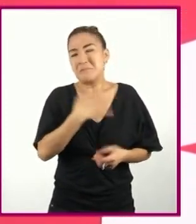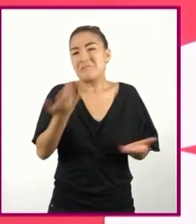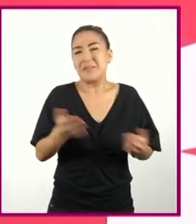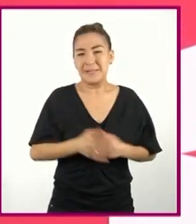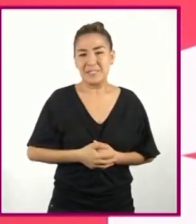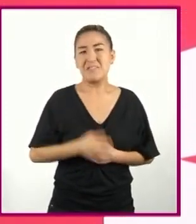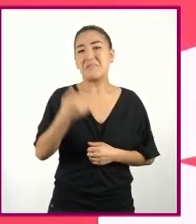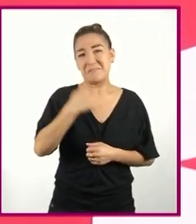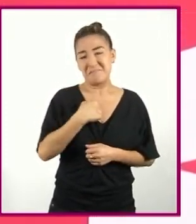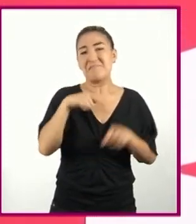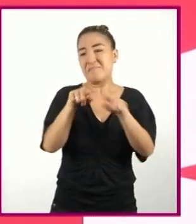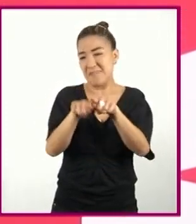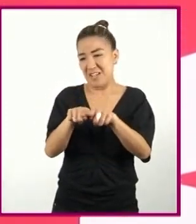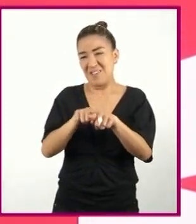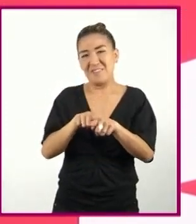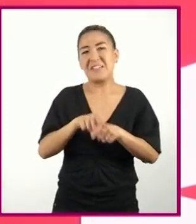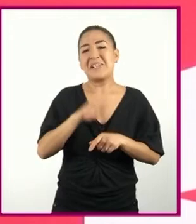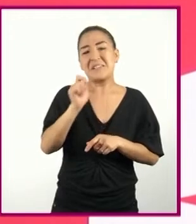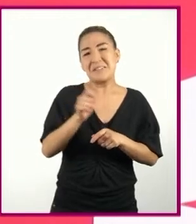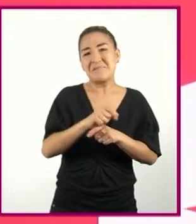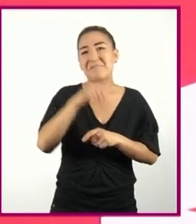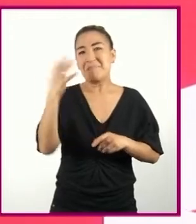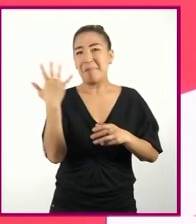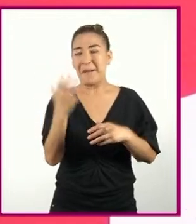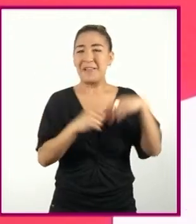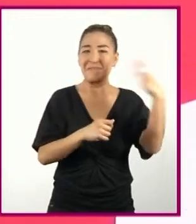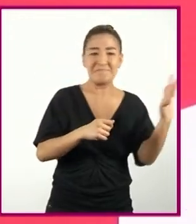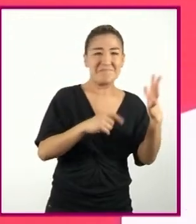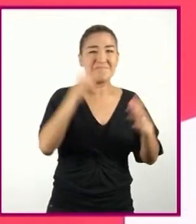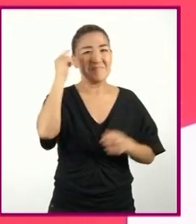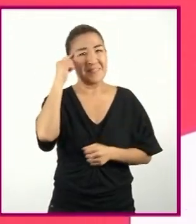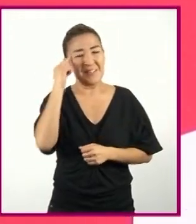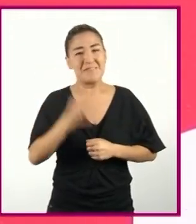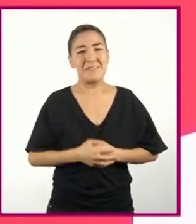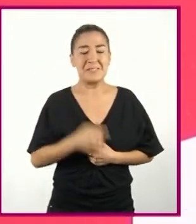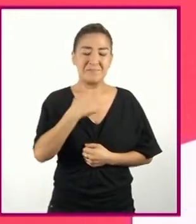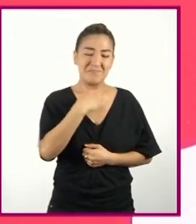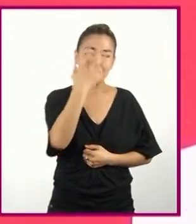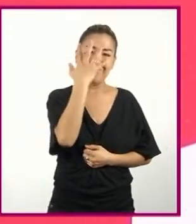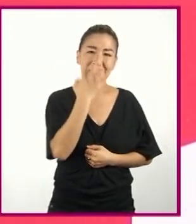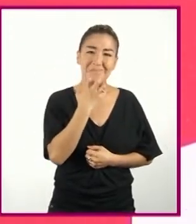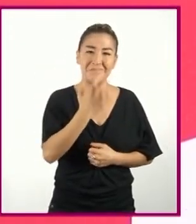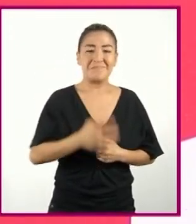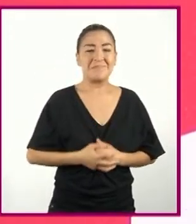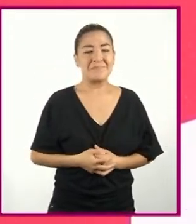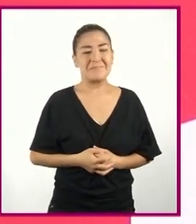me peleé con mi hermana izquierda y desde entonces estoy muy triste.